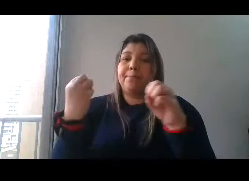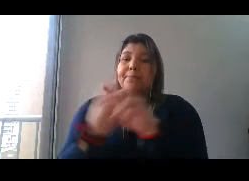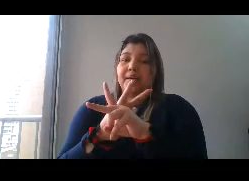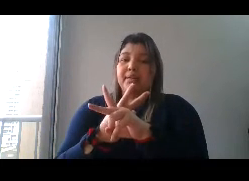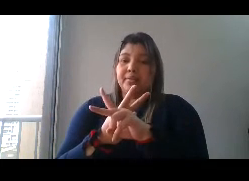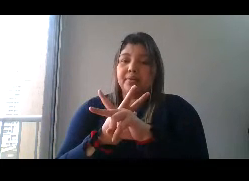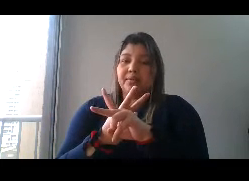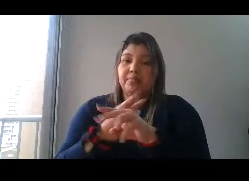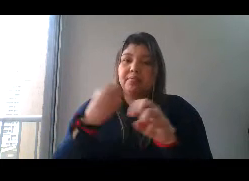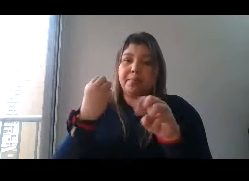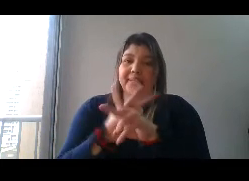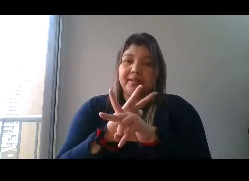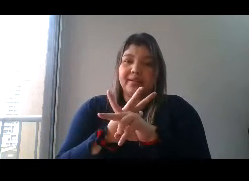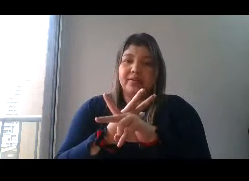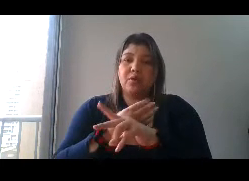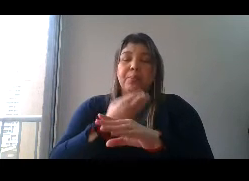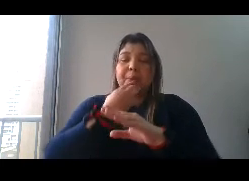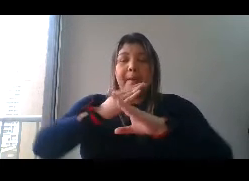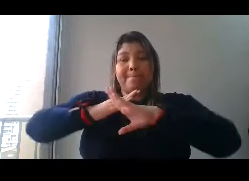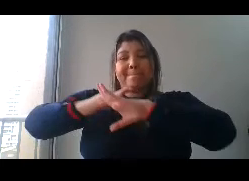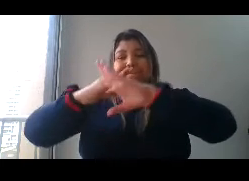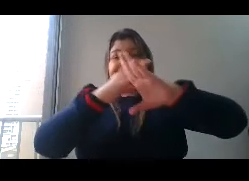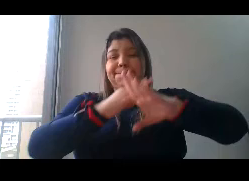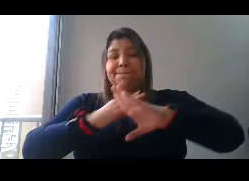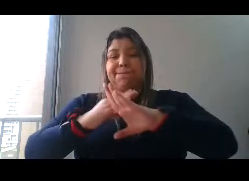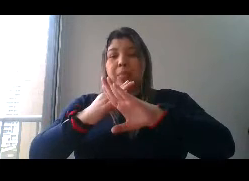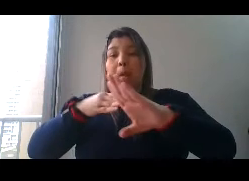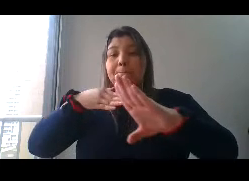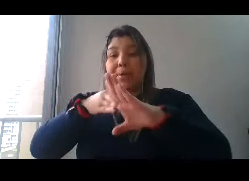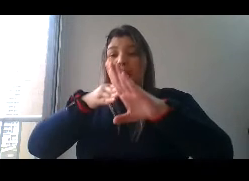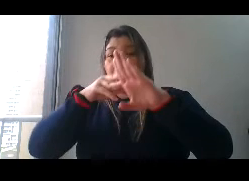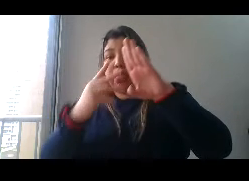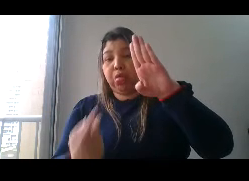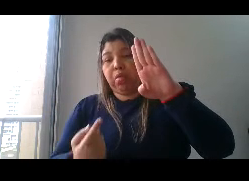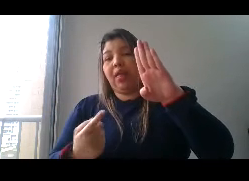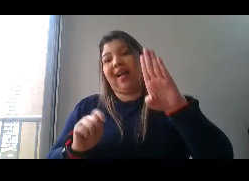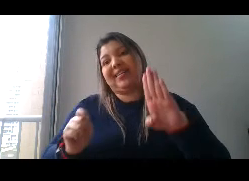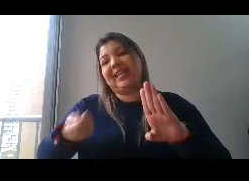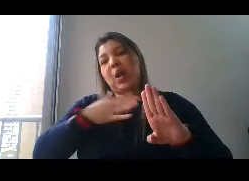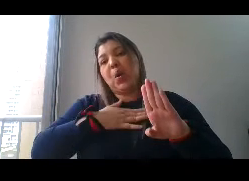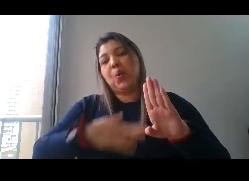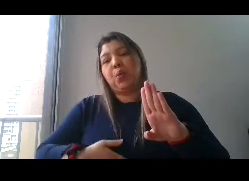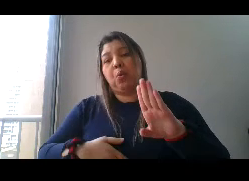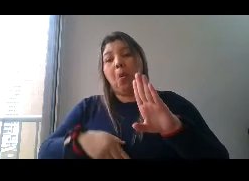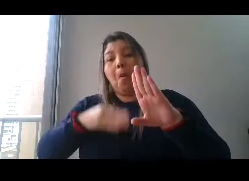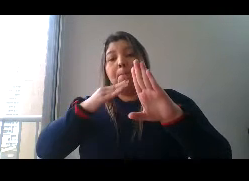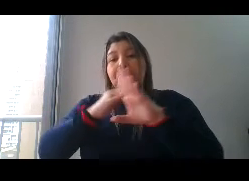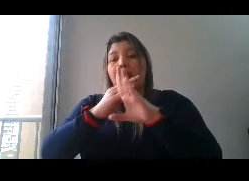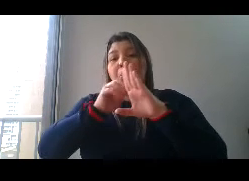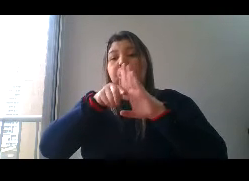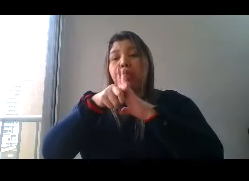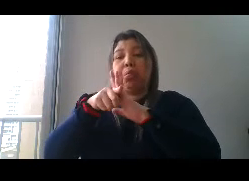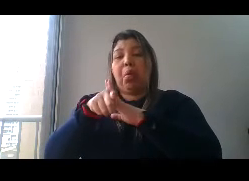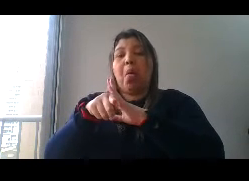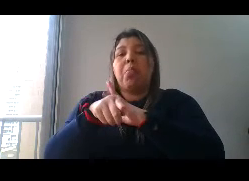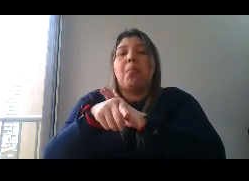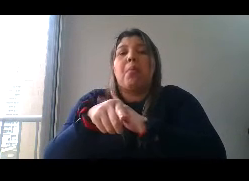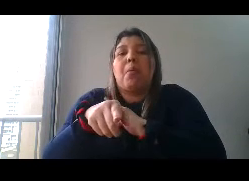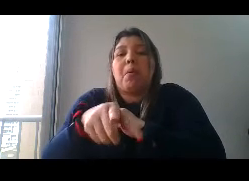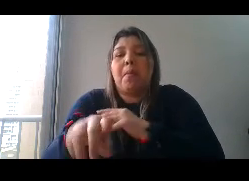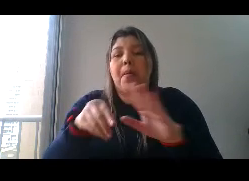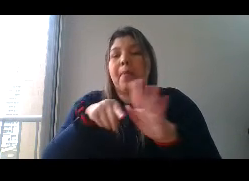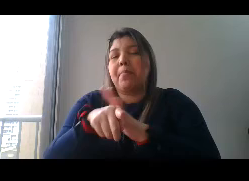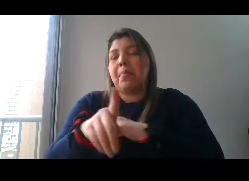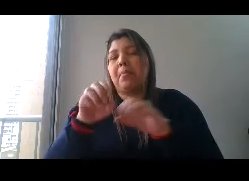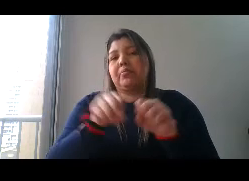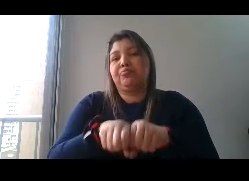cuando no hay unas defensas adecuadas del sistema, cuando no se aplica una técnica adecuada o se aplica